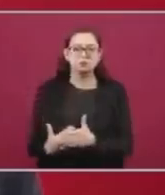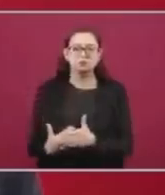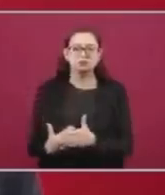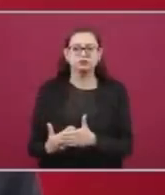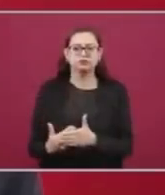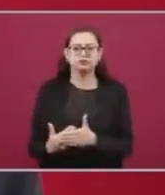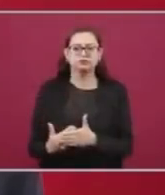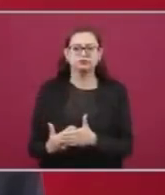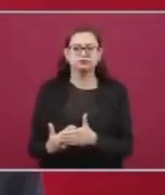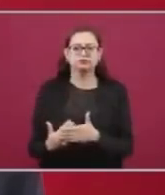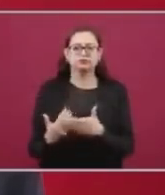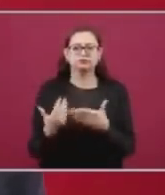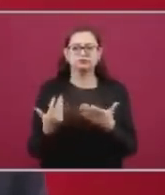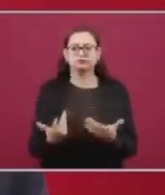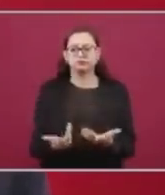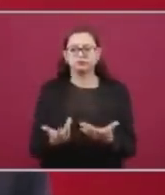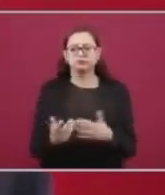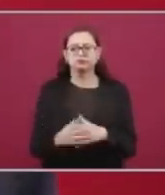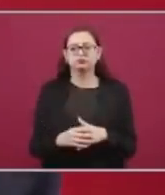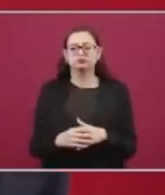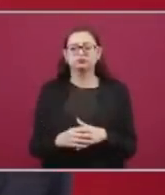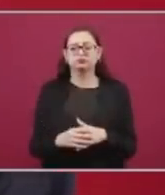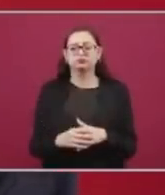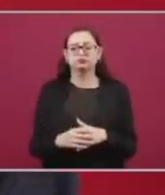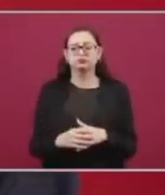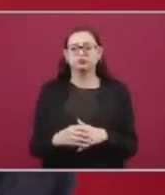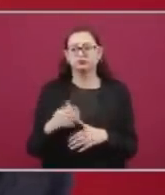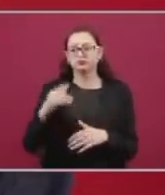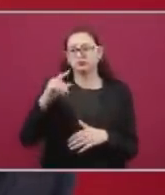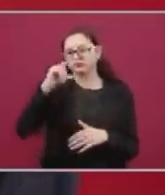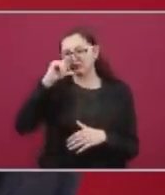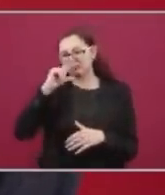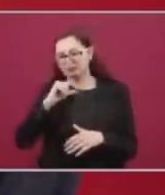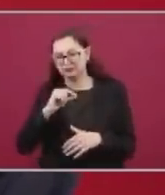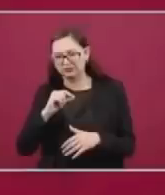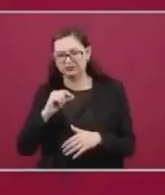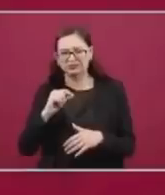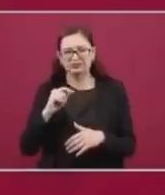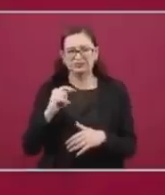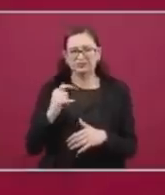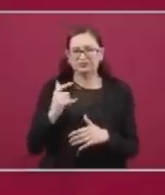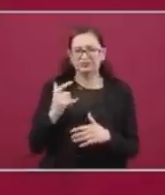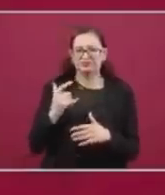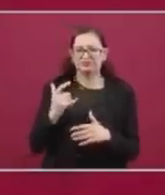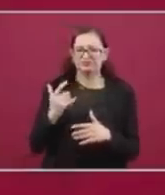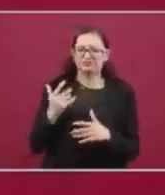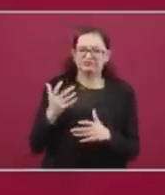había una situación irregular